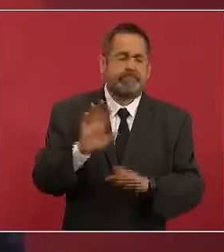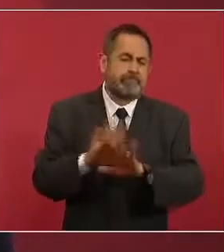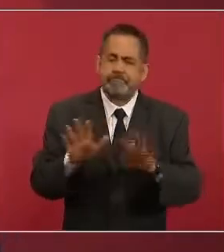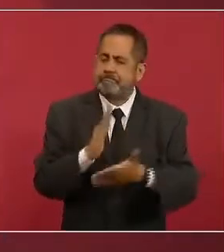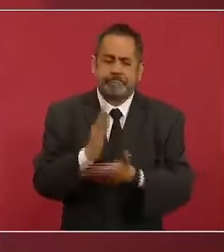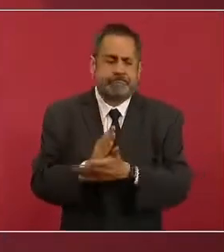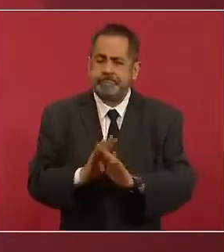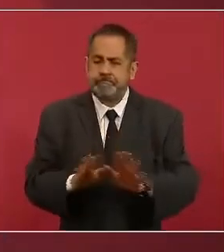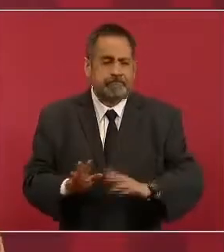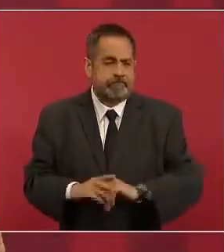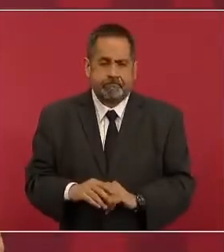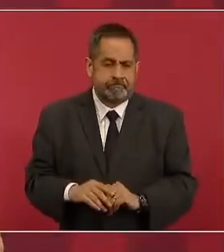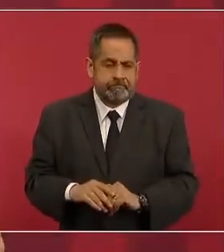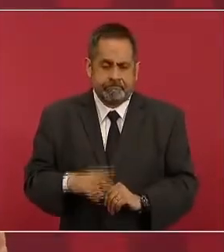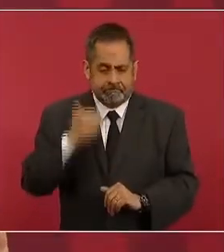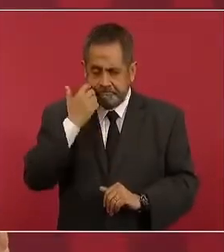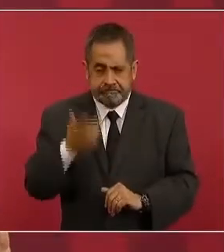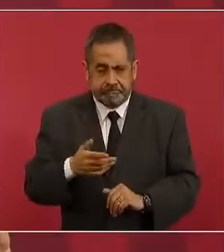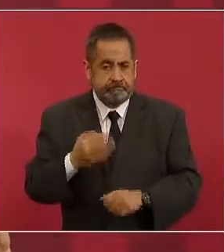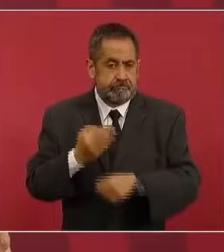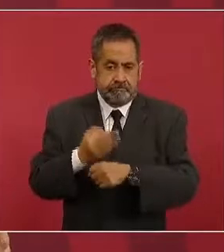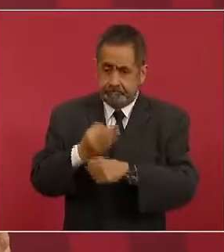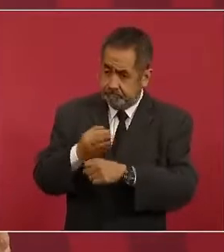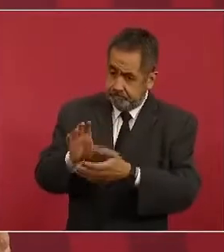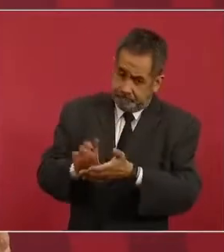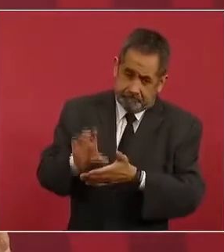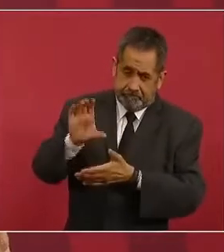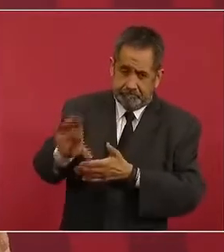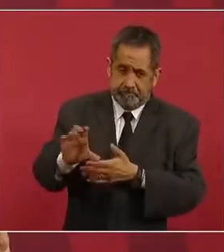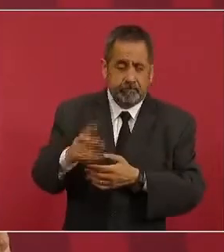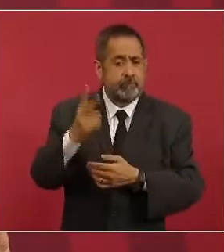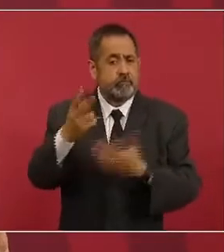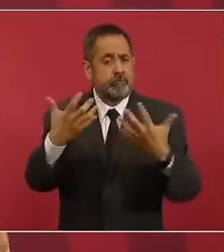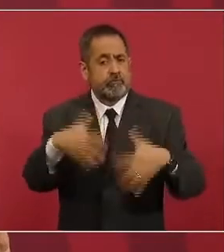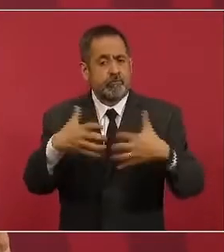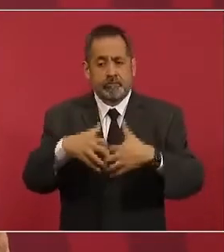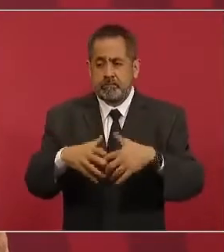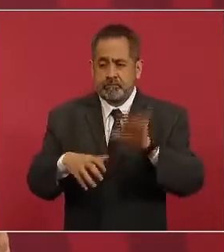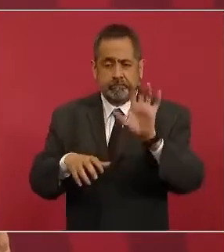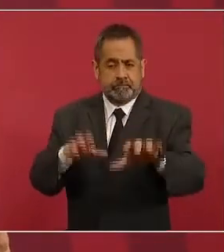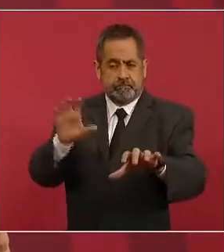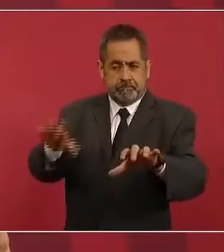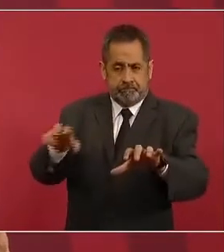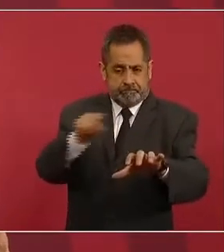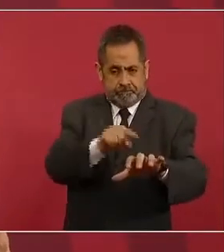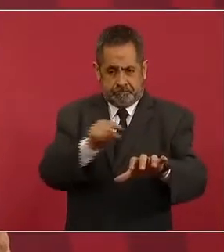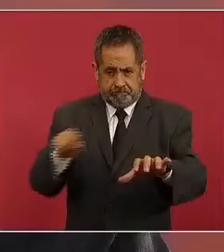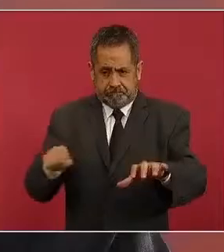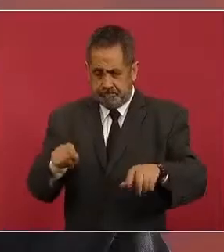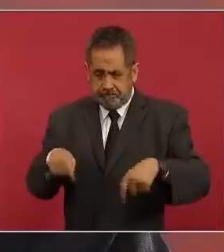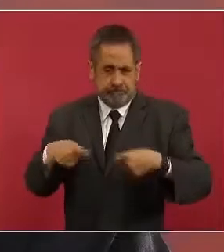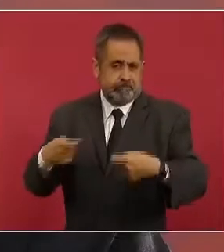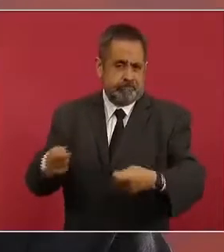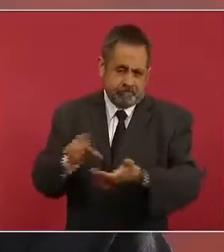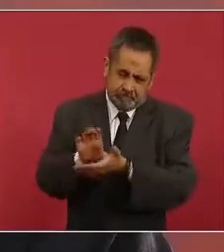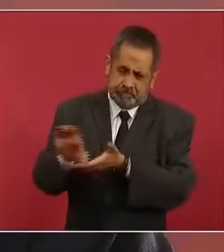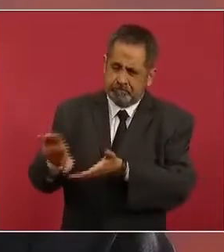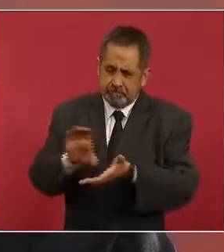Estamos invirtiendo en 2 plantas coquizadoras y es